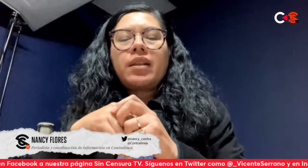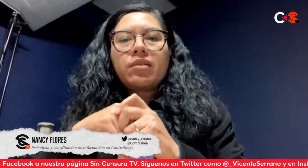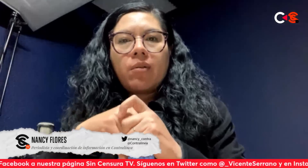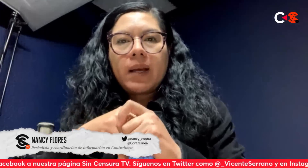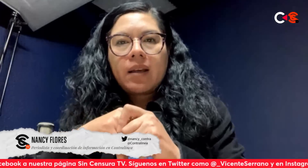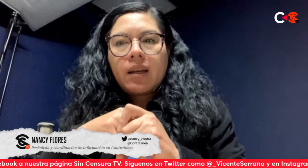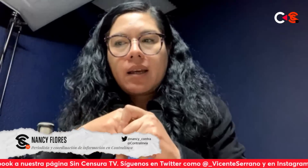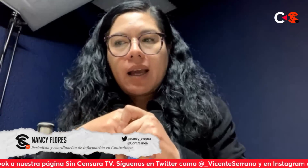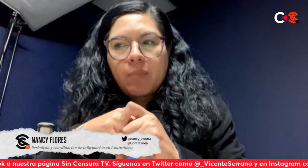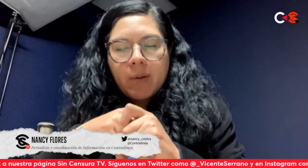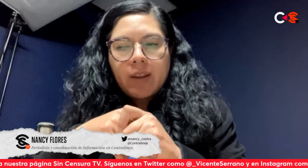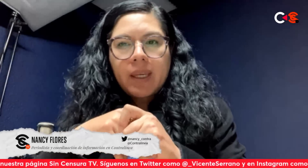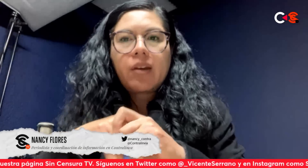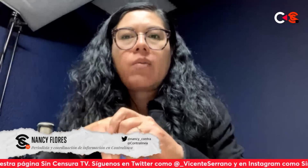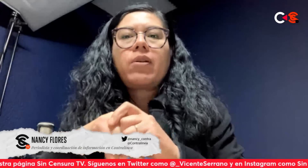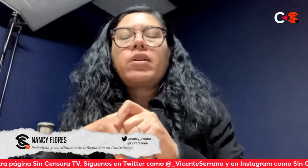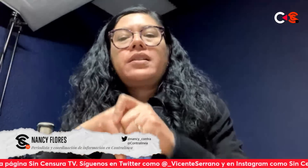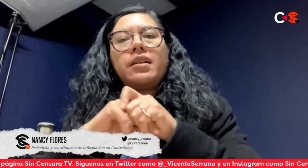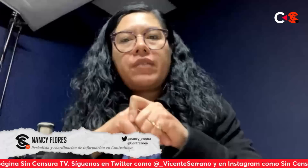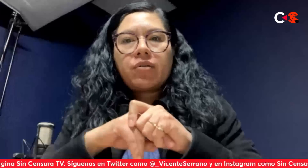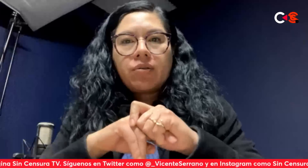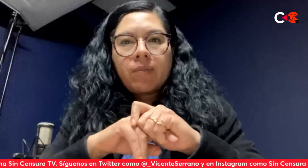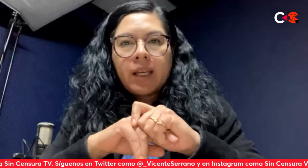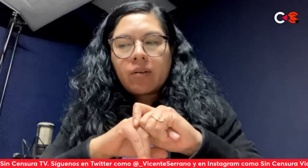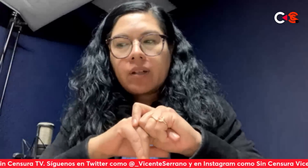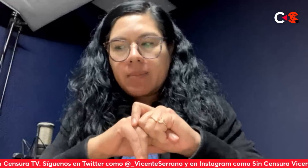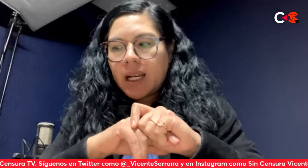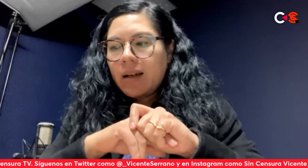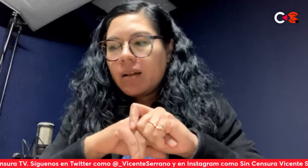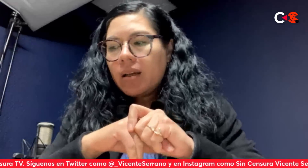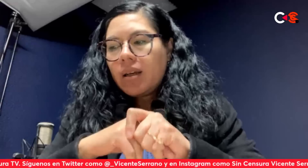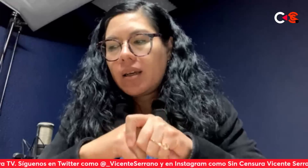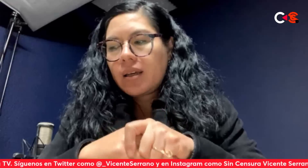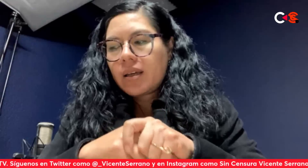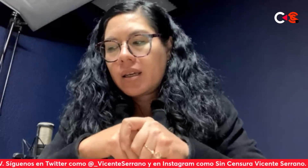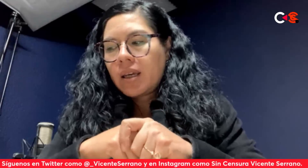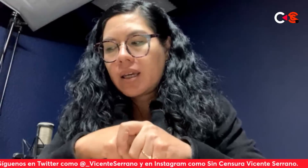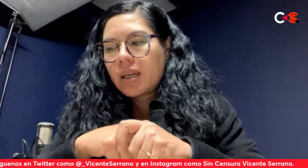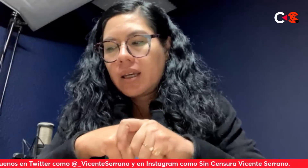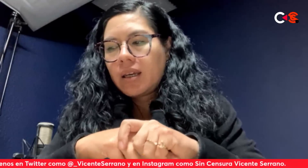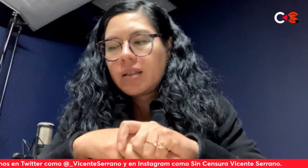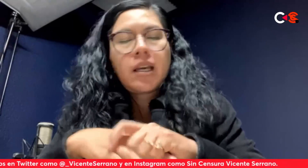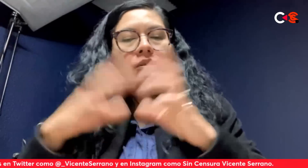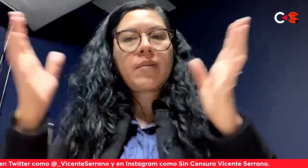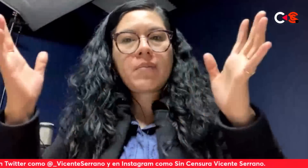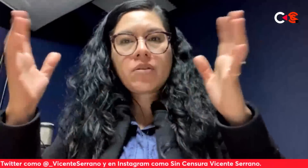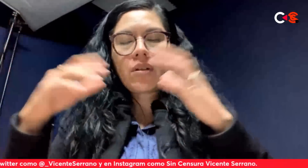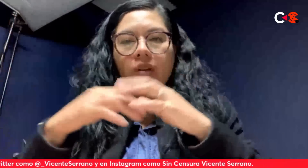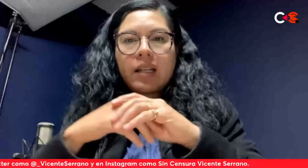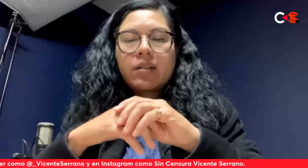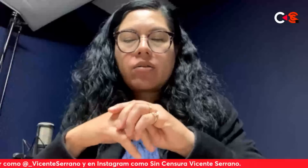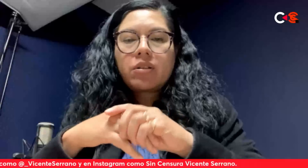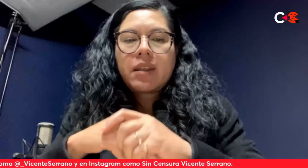ofrecerle una disculpa al pueblo de México por lo que significó su gobierno criminal, que ya lo